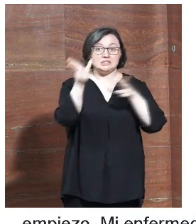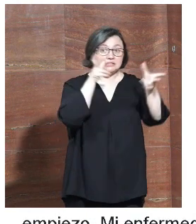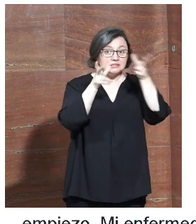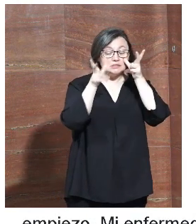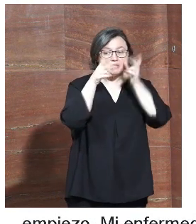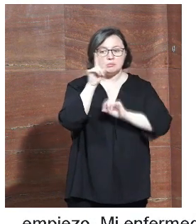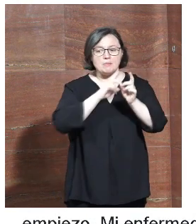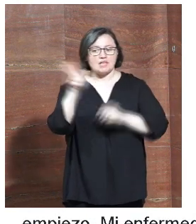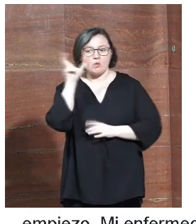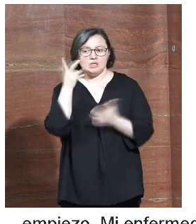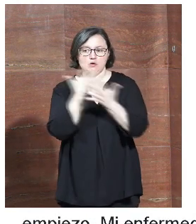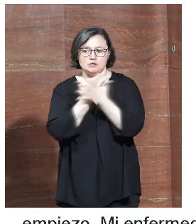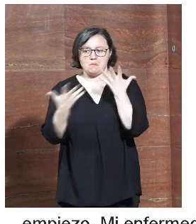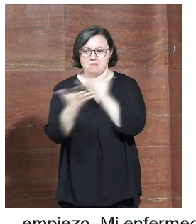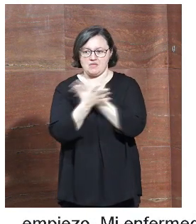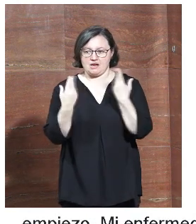auditivos.